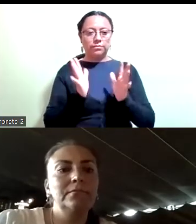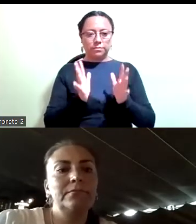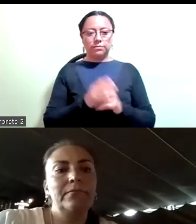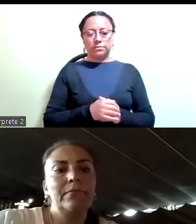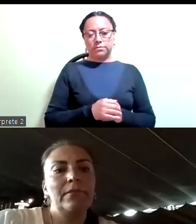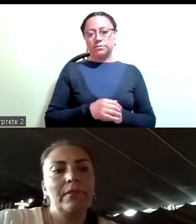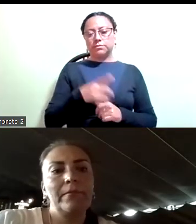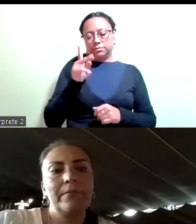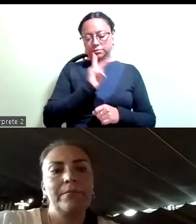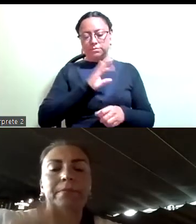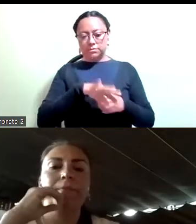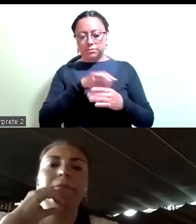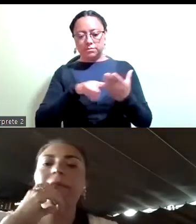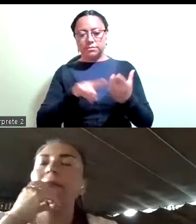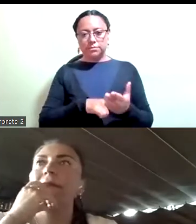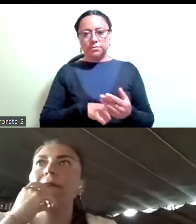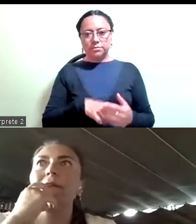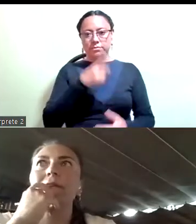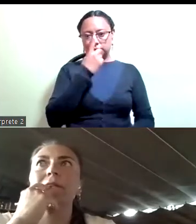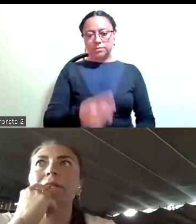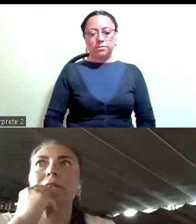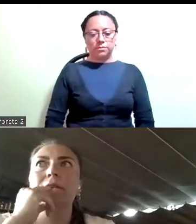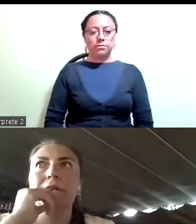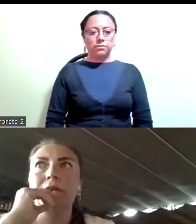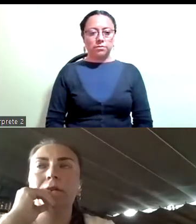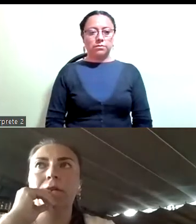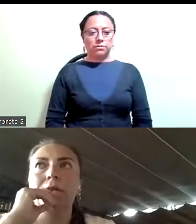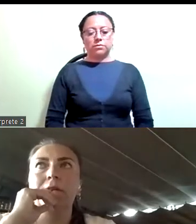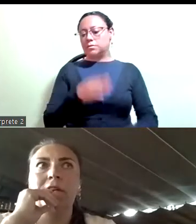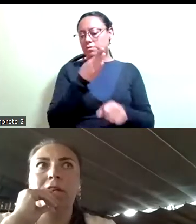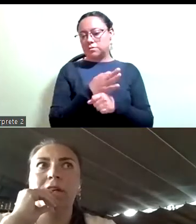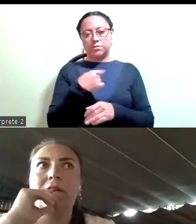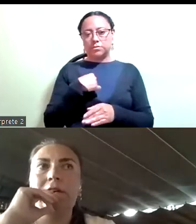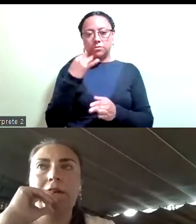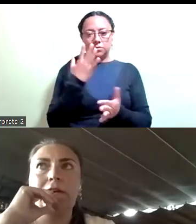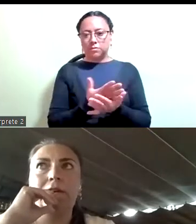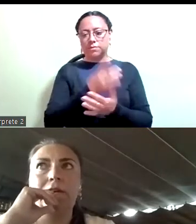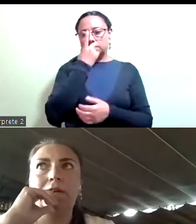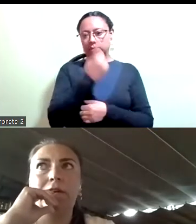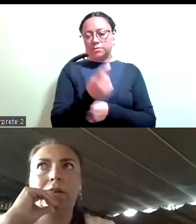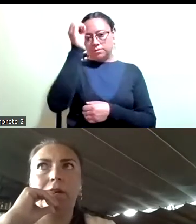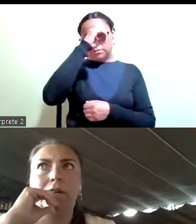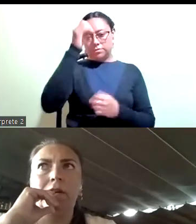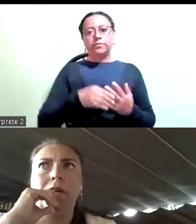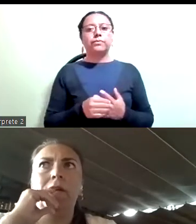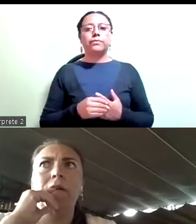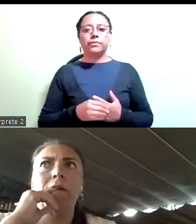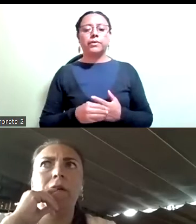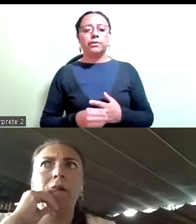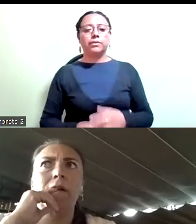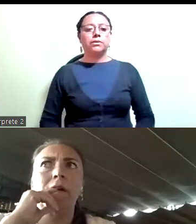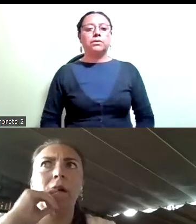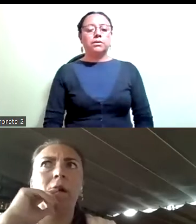ya emití el sentido de mi voto. Yo estoy haciendo una observación acerca Gracias, de la conducción de la